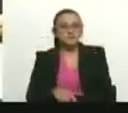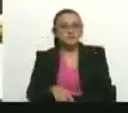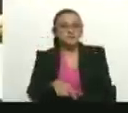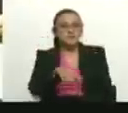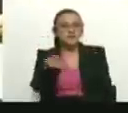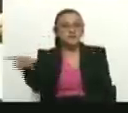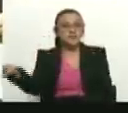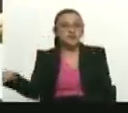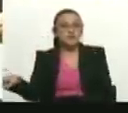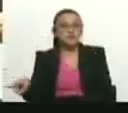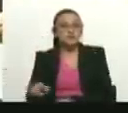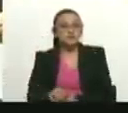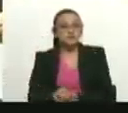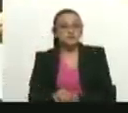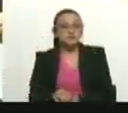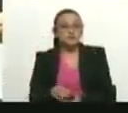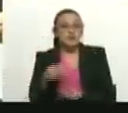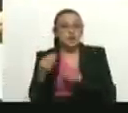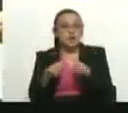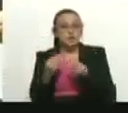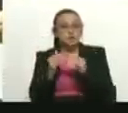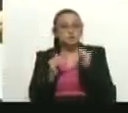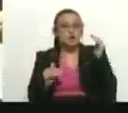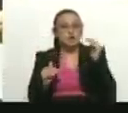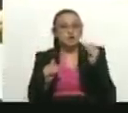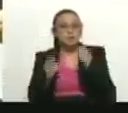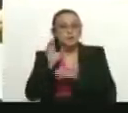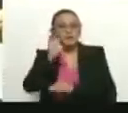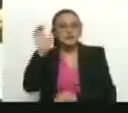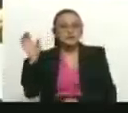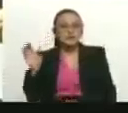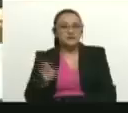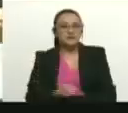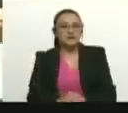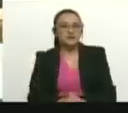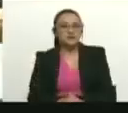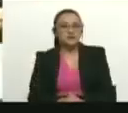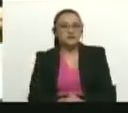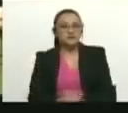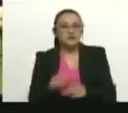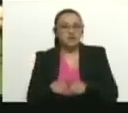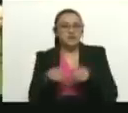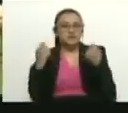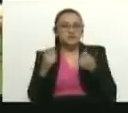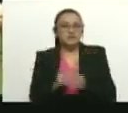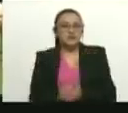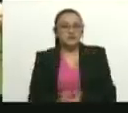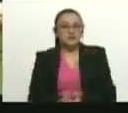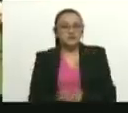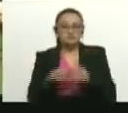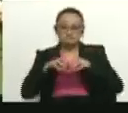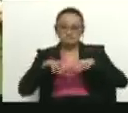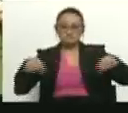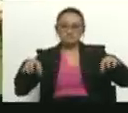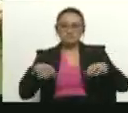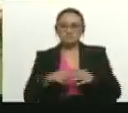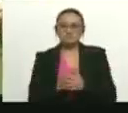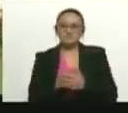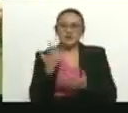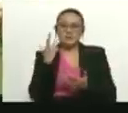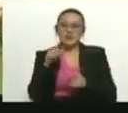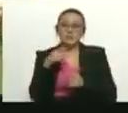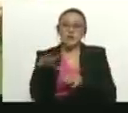los imperialistas siempre piensan cómo desestabilizar los países, para dañarlos, para dividirlos y para